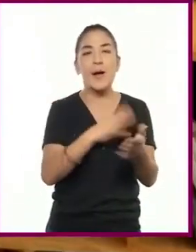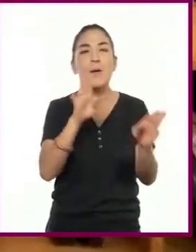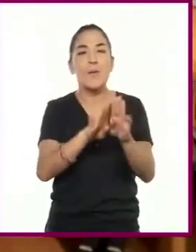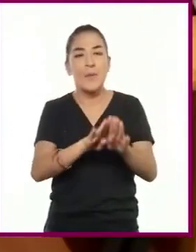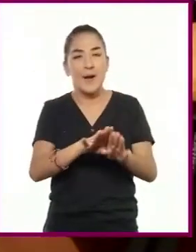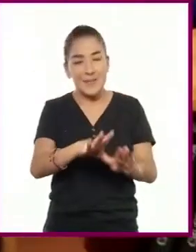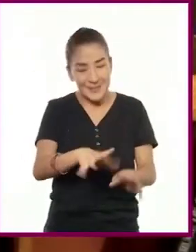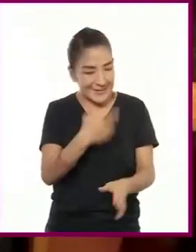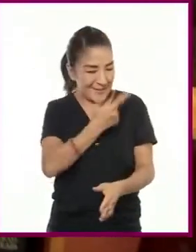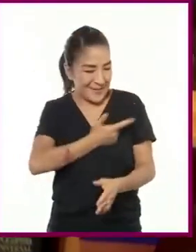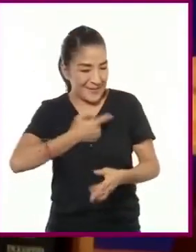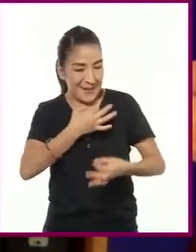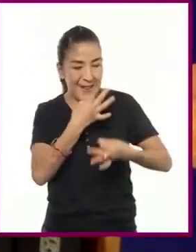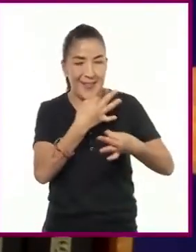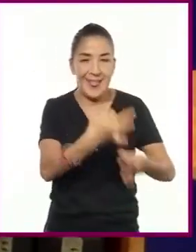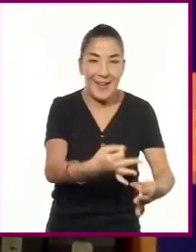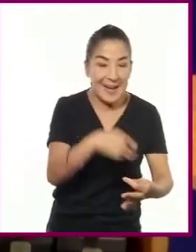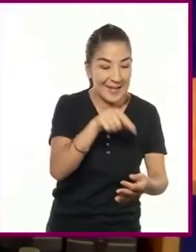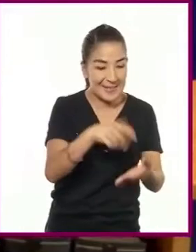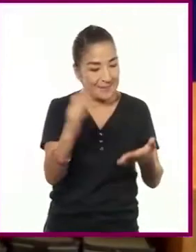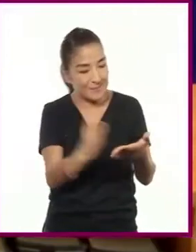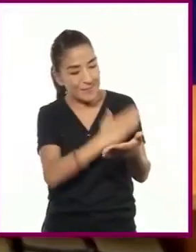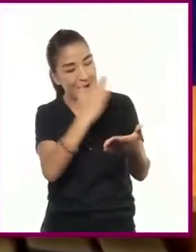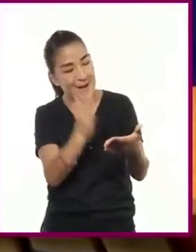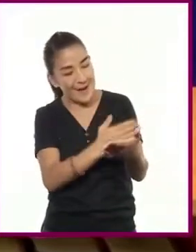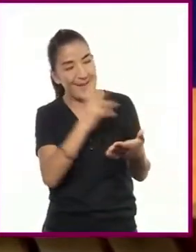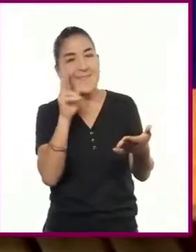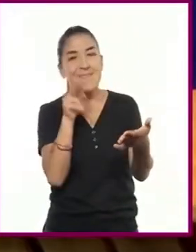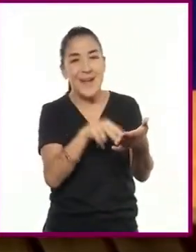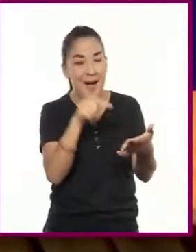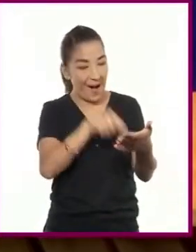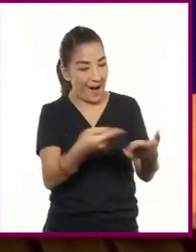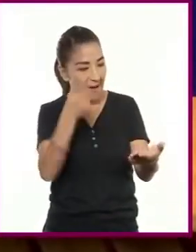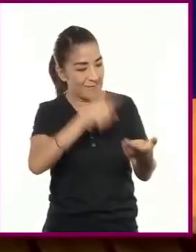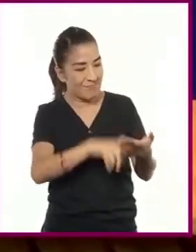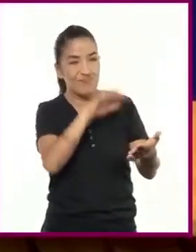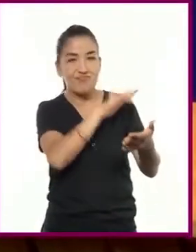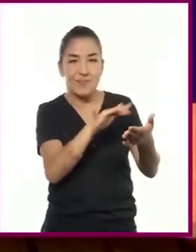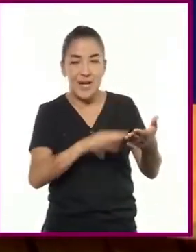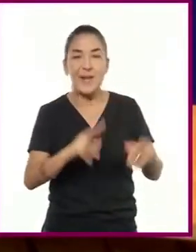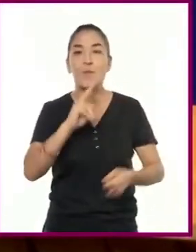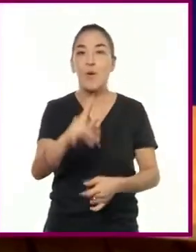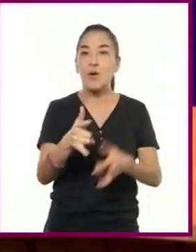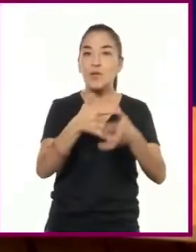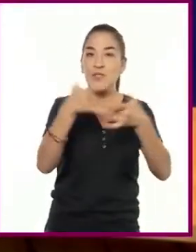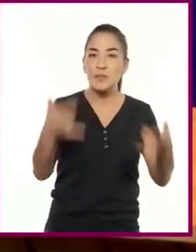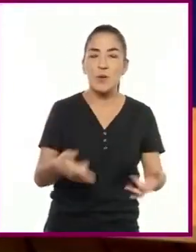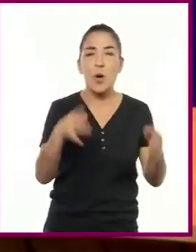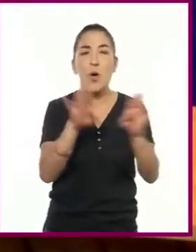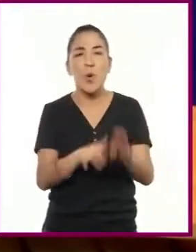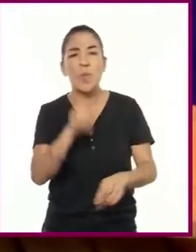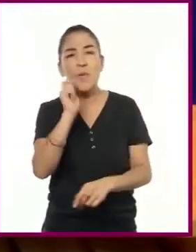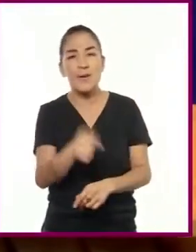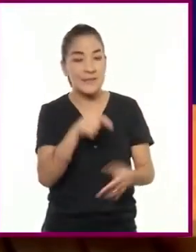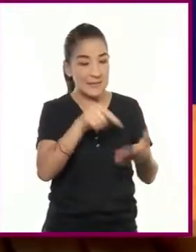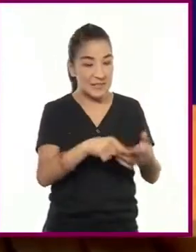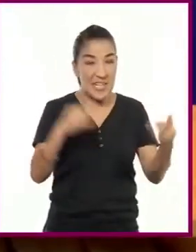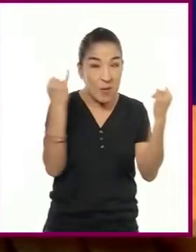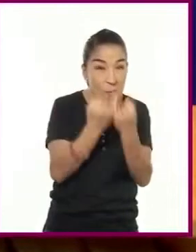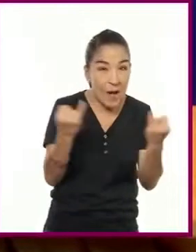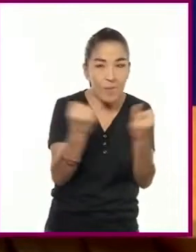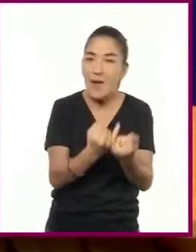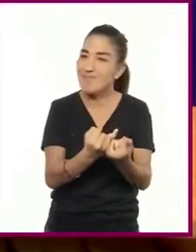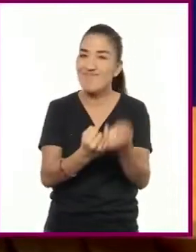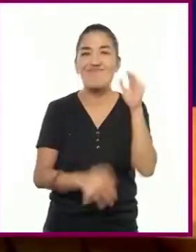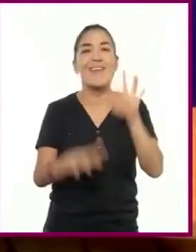atrapa, y en esas ojeadas me he dado cuenta de que la literatura y la narrativa no ha sido siempre igual. A veces